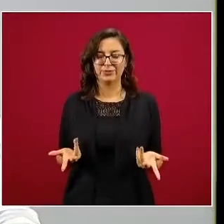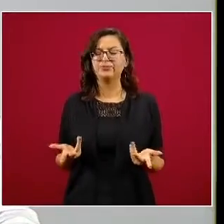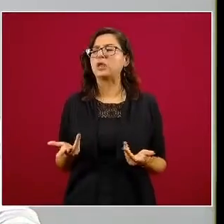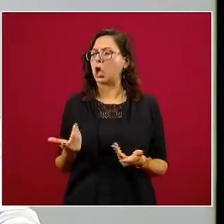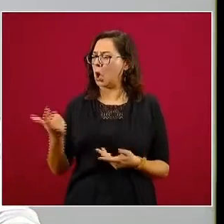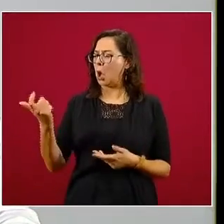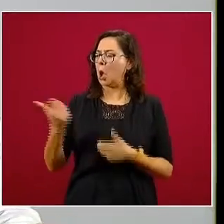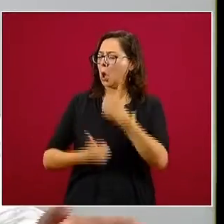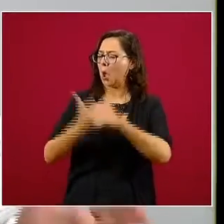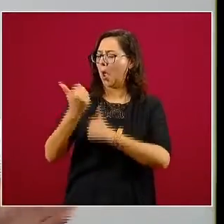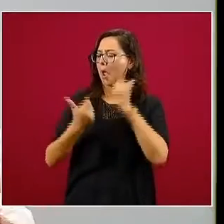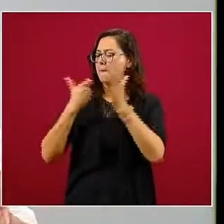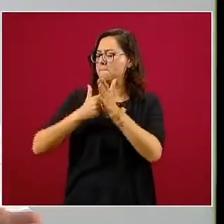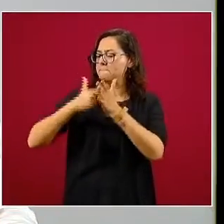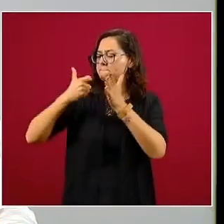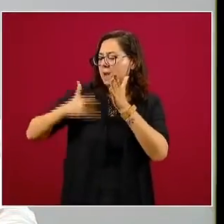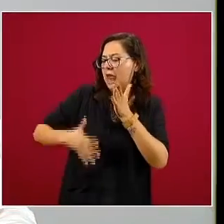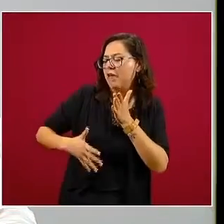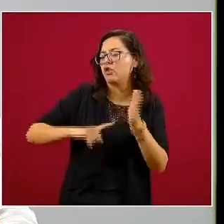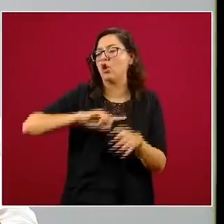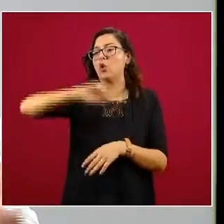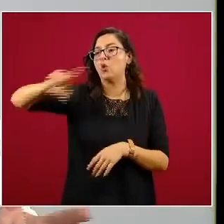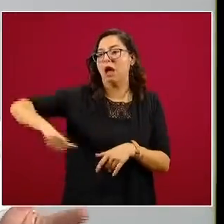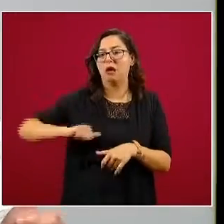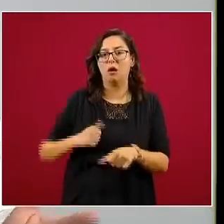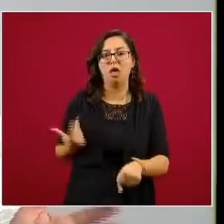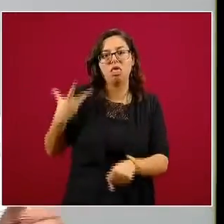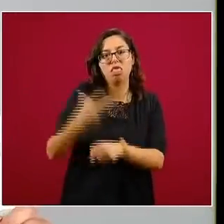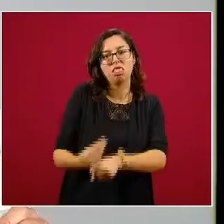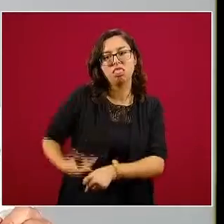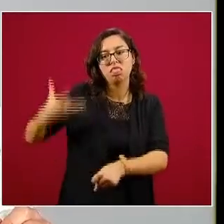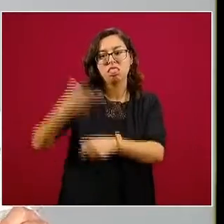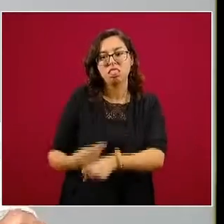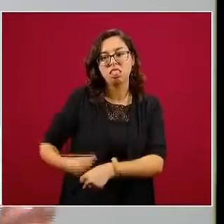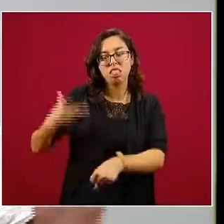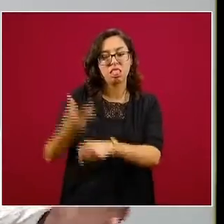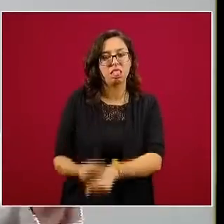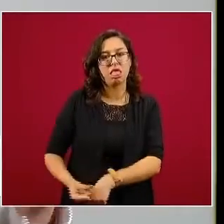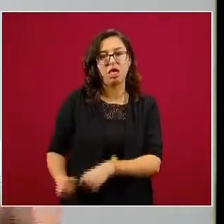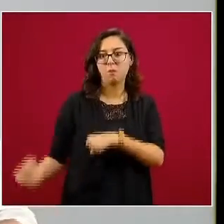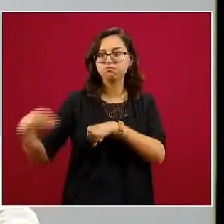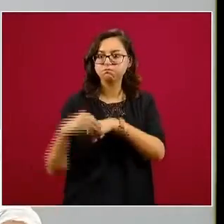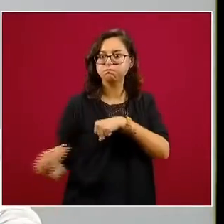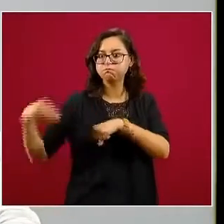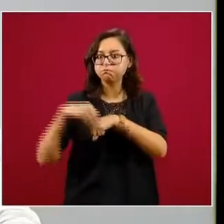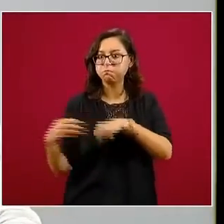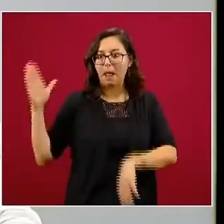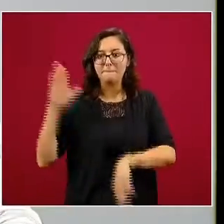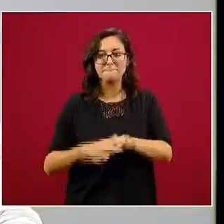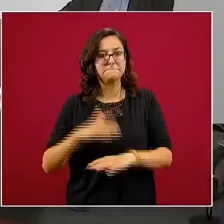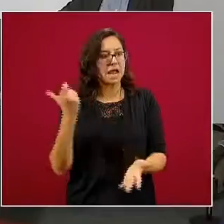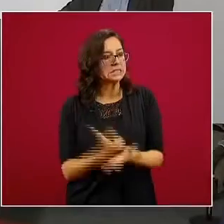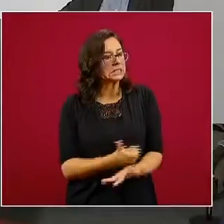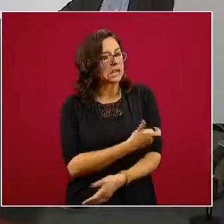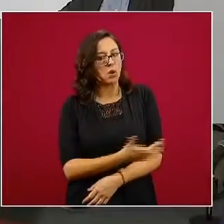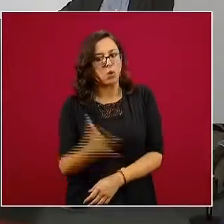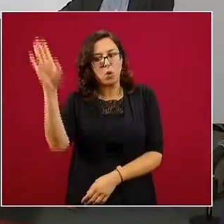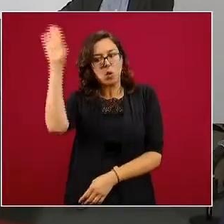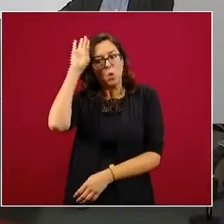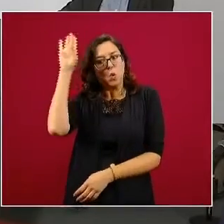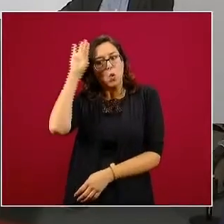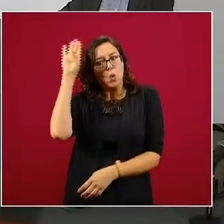naranja y hasta que haya estas condiciones, debido a que los sectores empresariales pues están presionando demasiado para